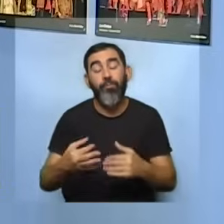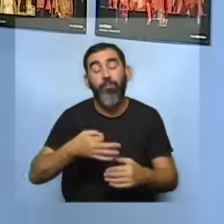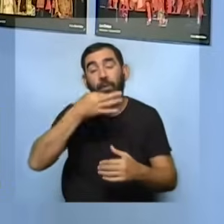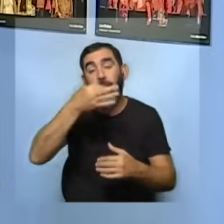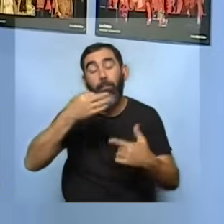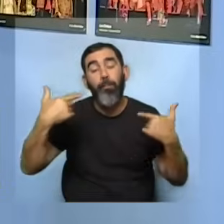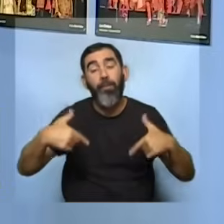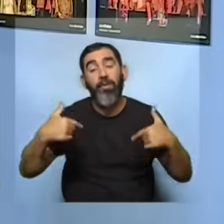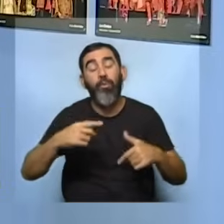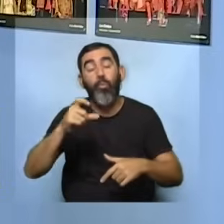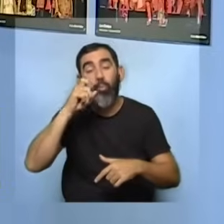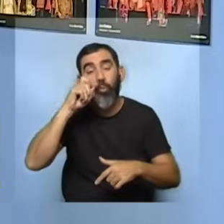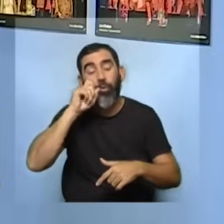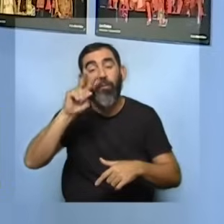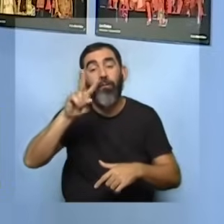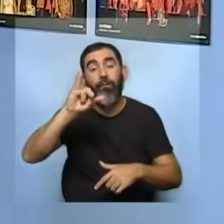de Turismo, Tabaré Viera.